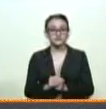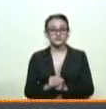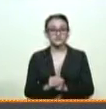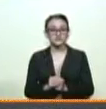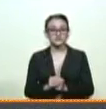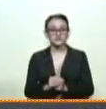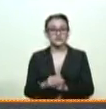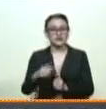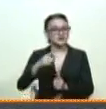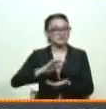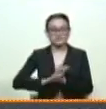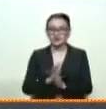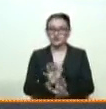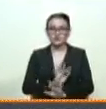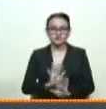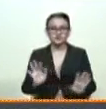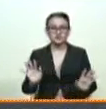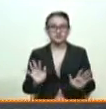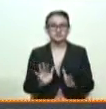Eso se acabó.